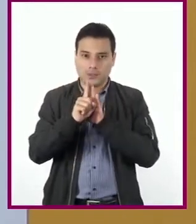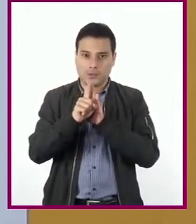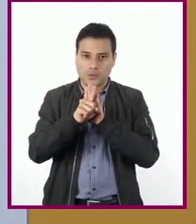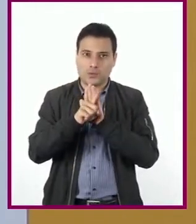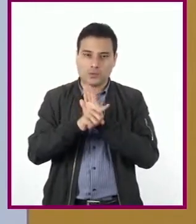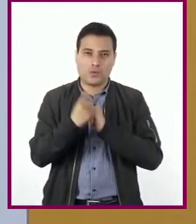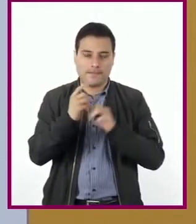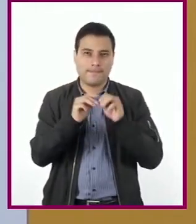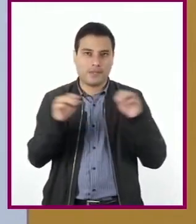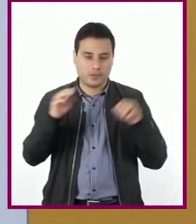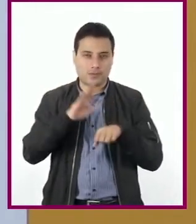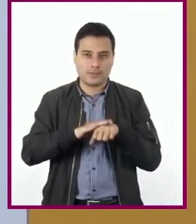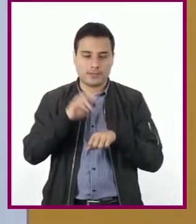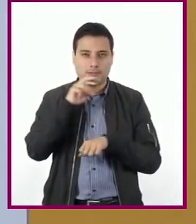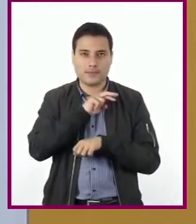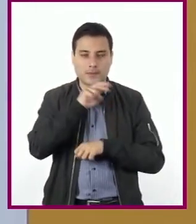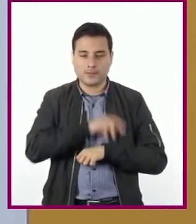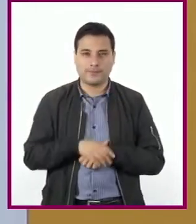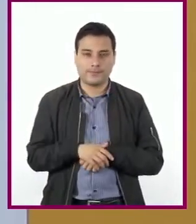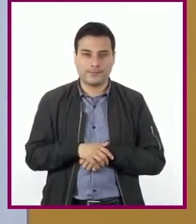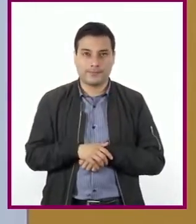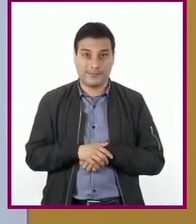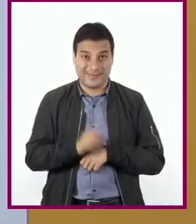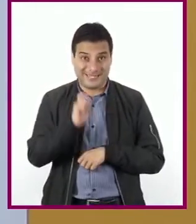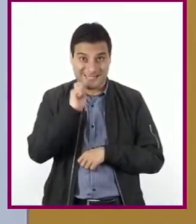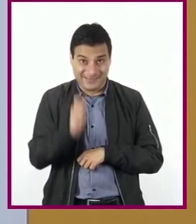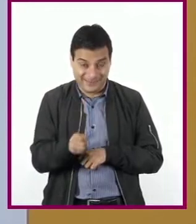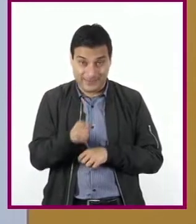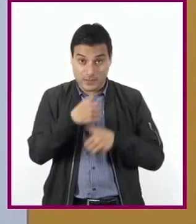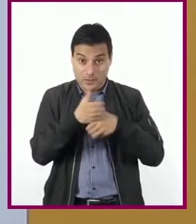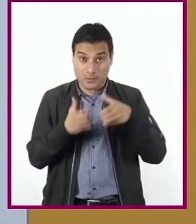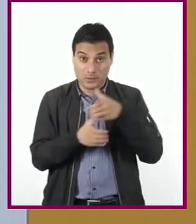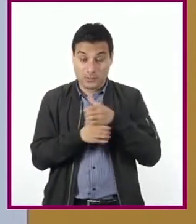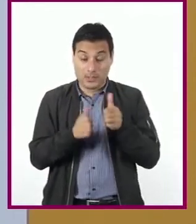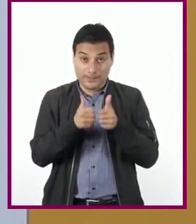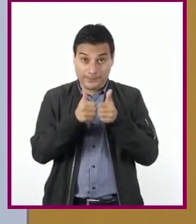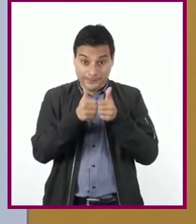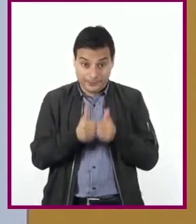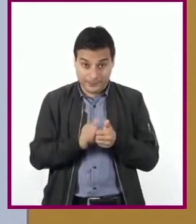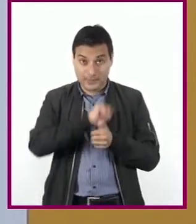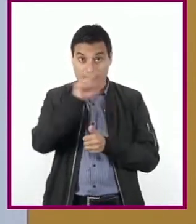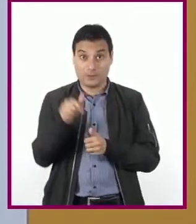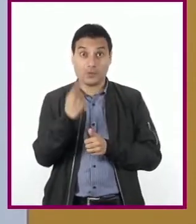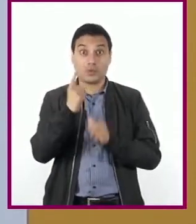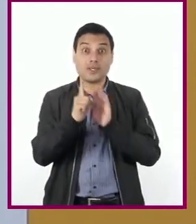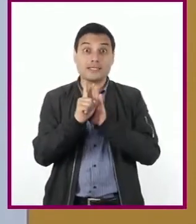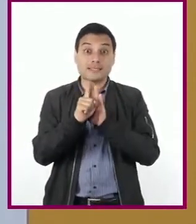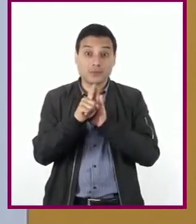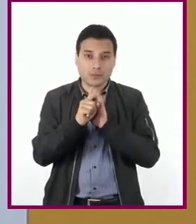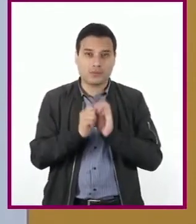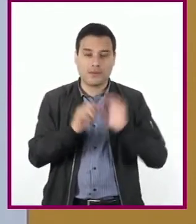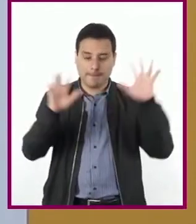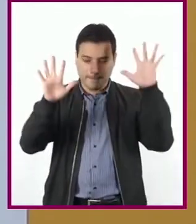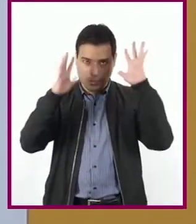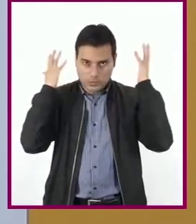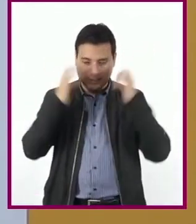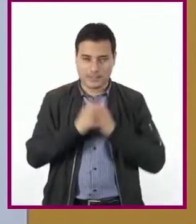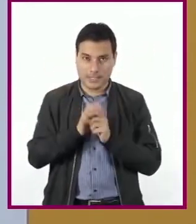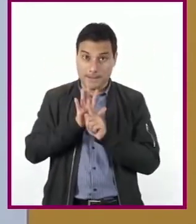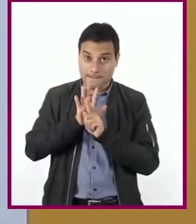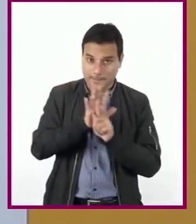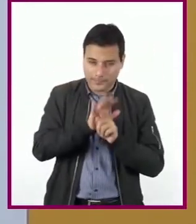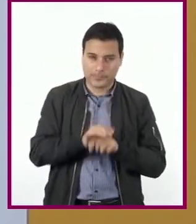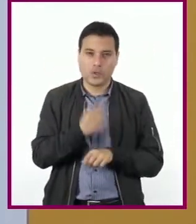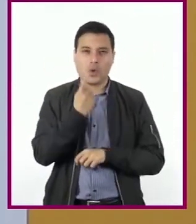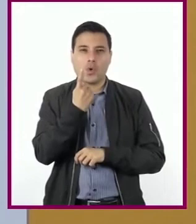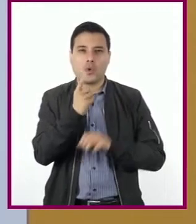fuerza. Así, si parte del reposo, después de un segundo, su velocidad será de un metro sobre segundo, con